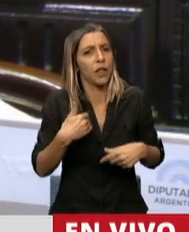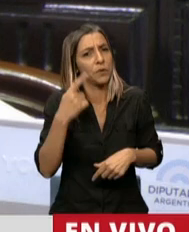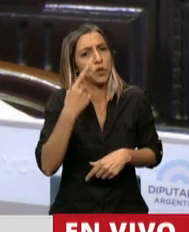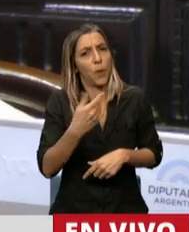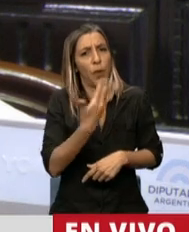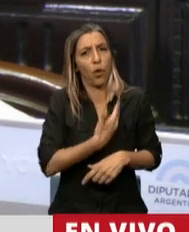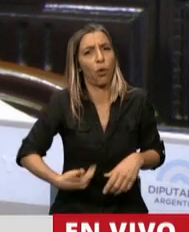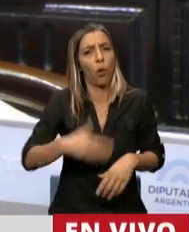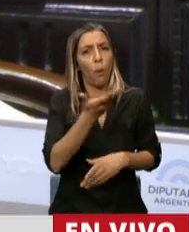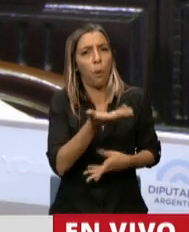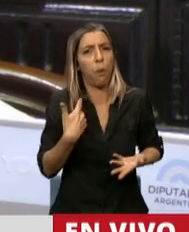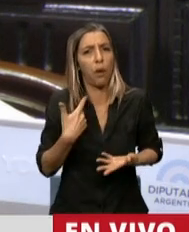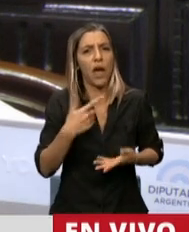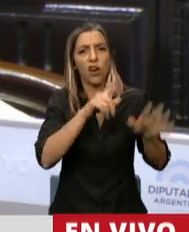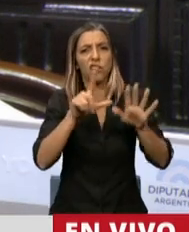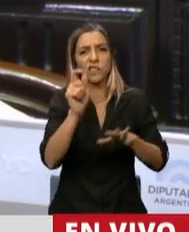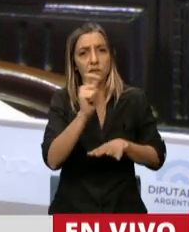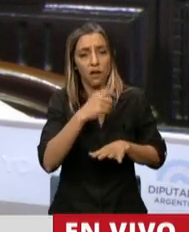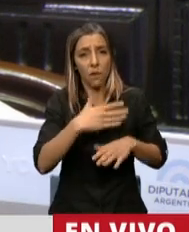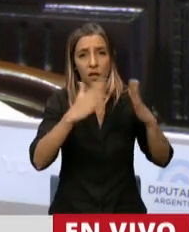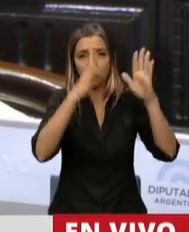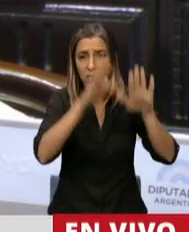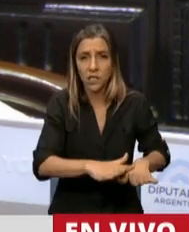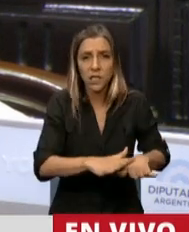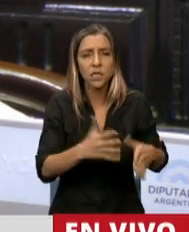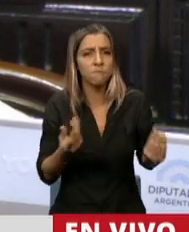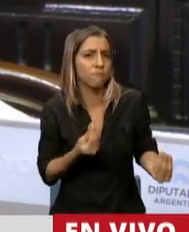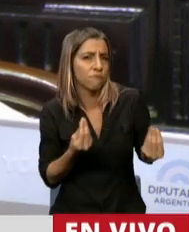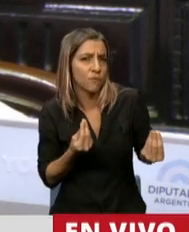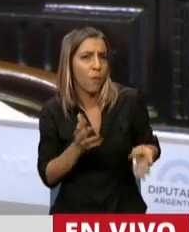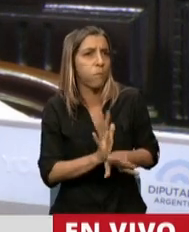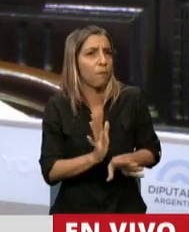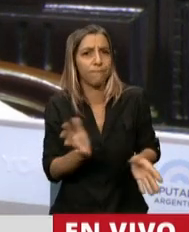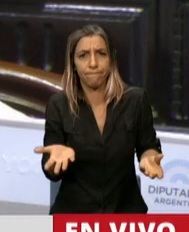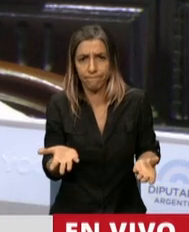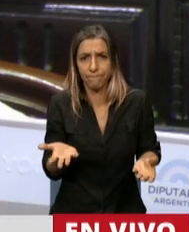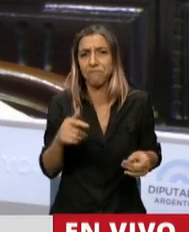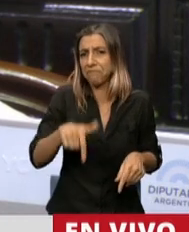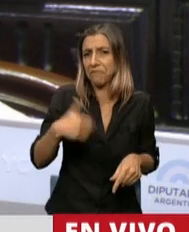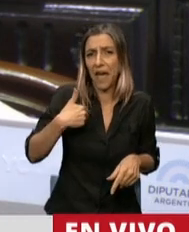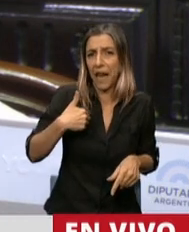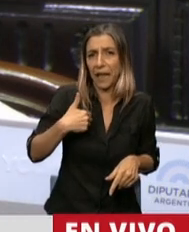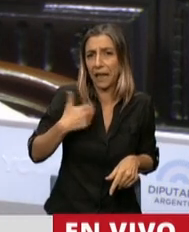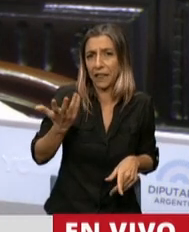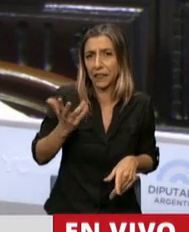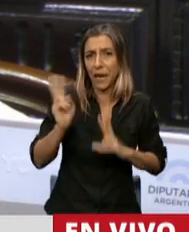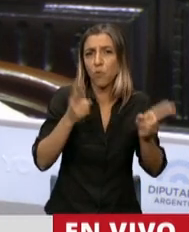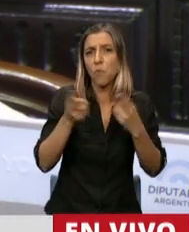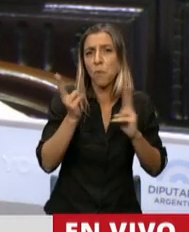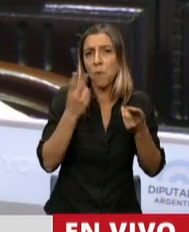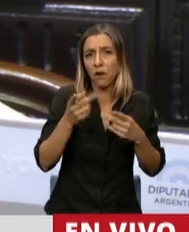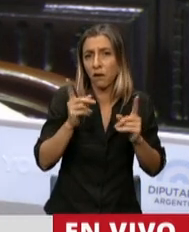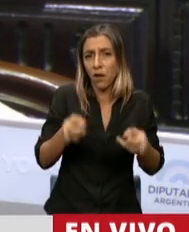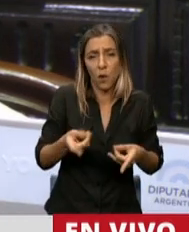todo lo que ha pedido al pueblo argentino, que pueda evitar estar en primer lugar de muertes por habitante en el